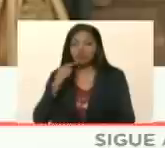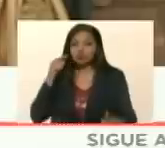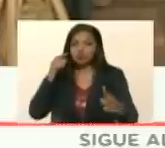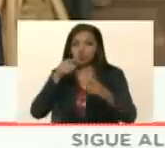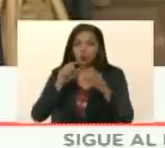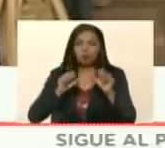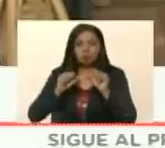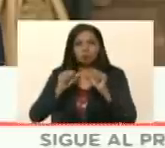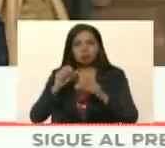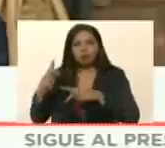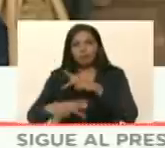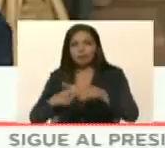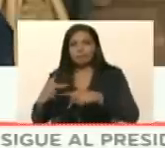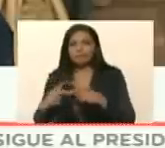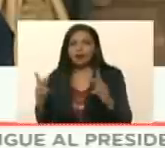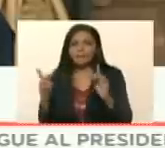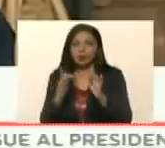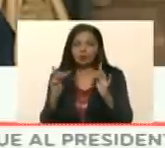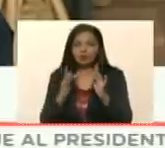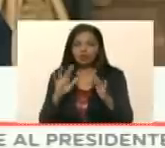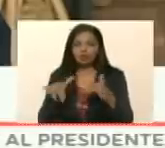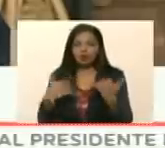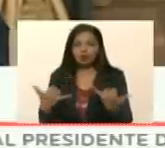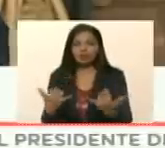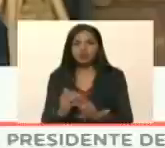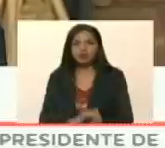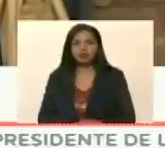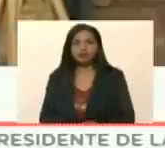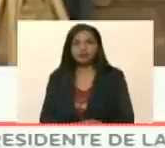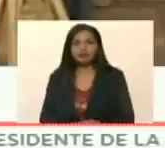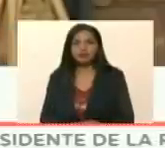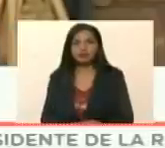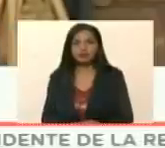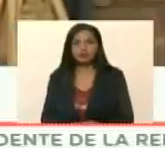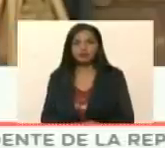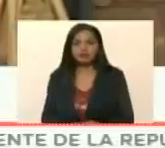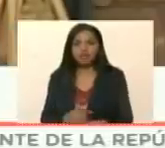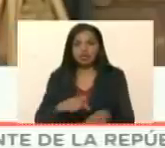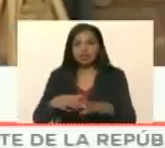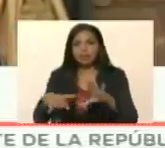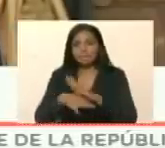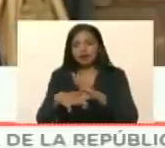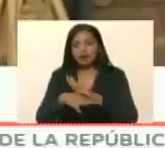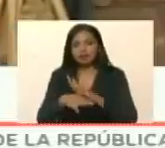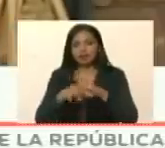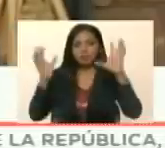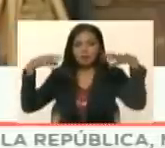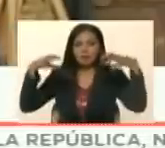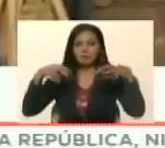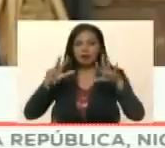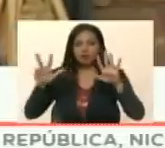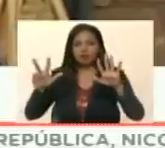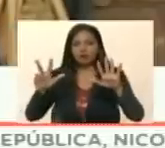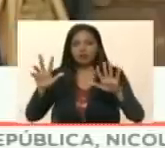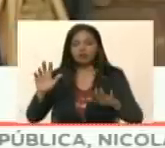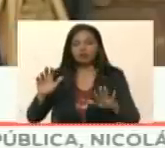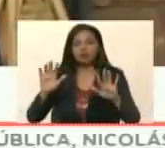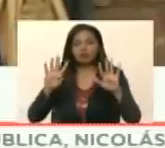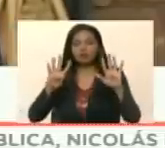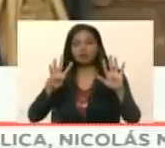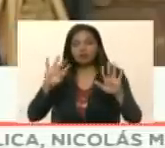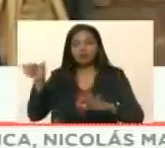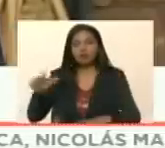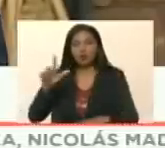seguir produciendo. Vamos a hacer un primer pase en este martes lluvioso del 9 de julio.